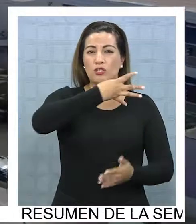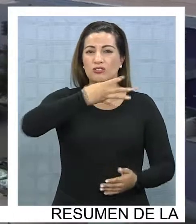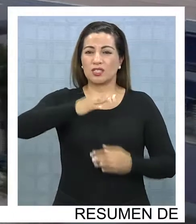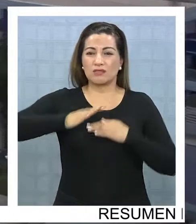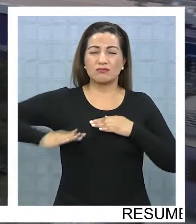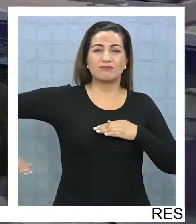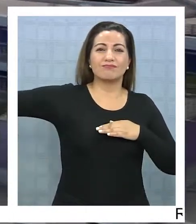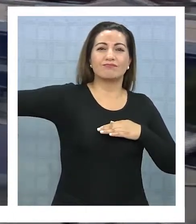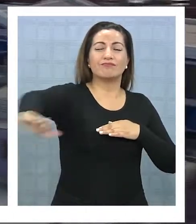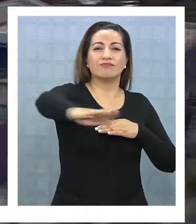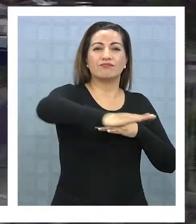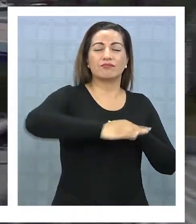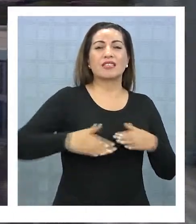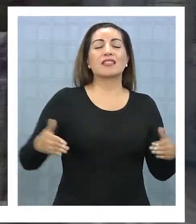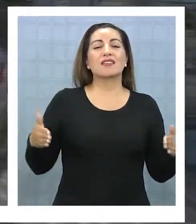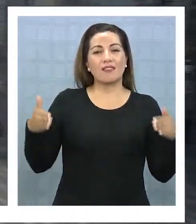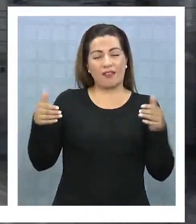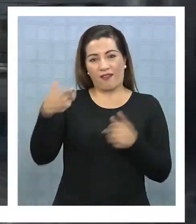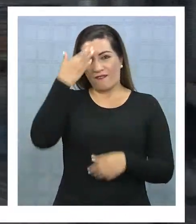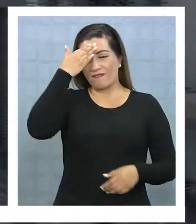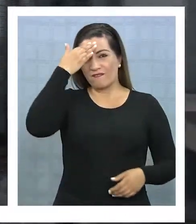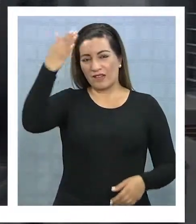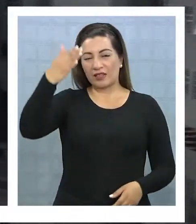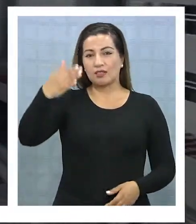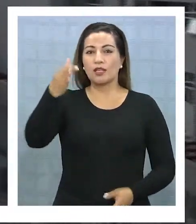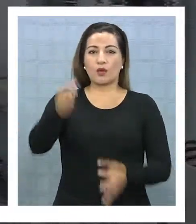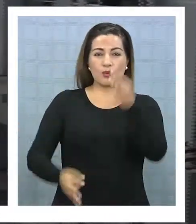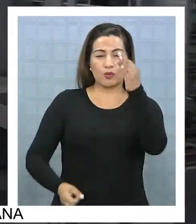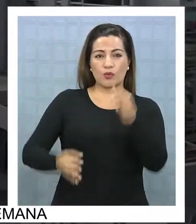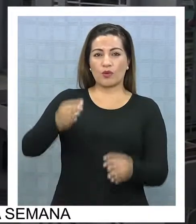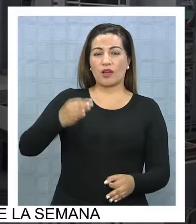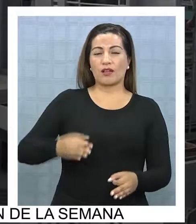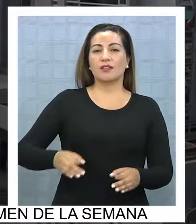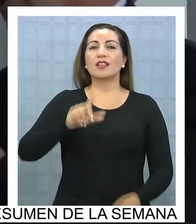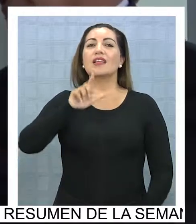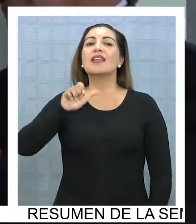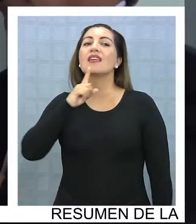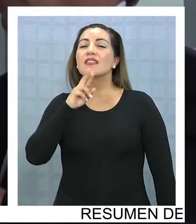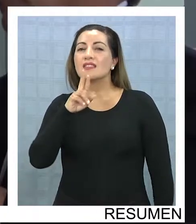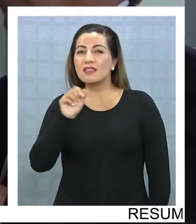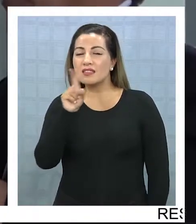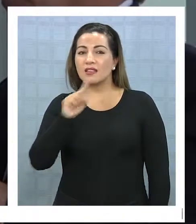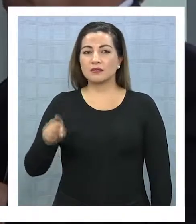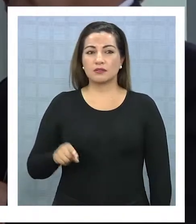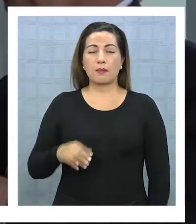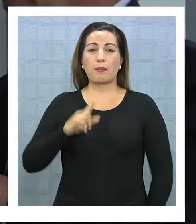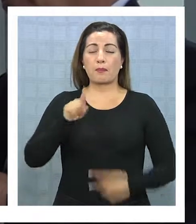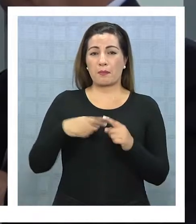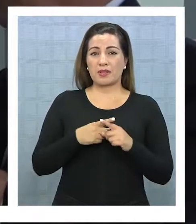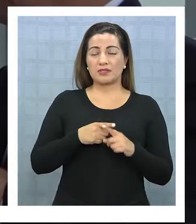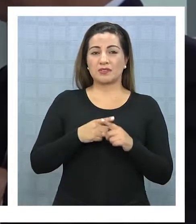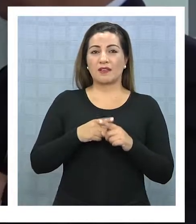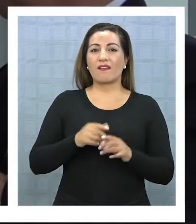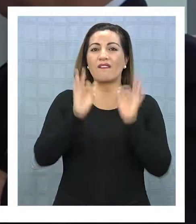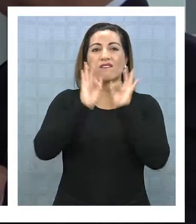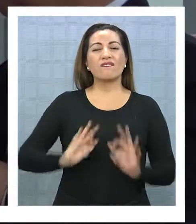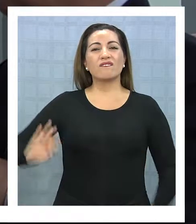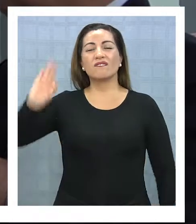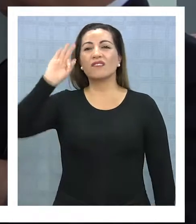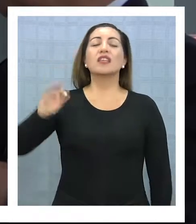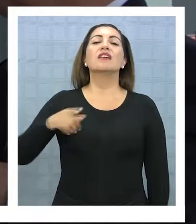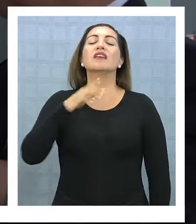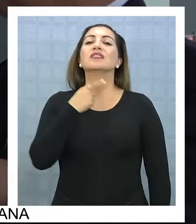Iquique, está cerca de la Corte de Apelaciones, logra una integridad y una movilidad en el entorno que va a ser bueno para la ciudadanía. El edificio,